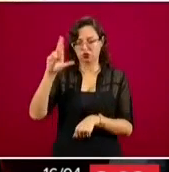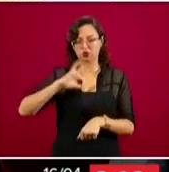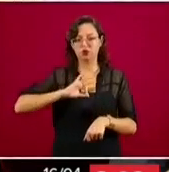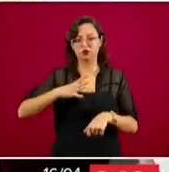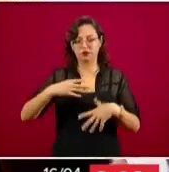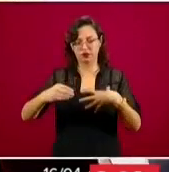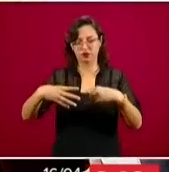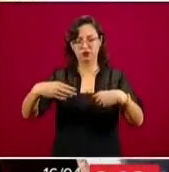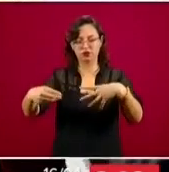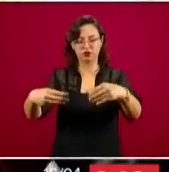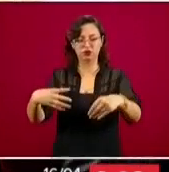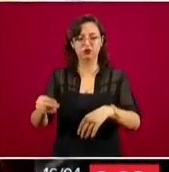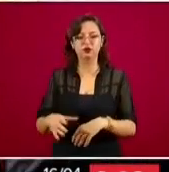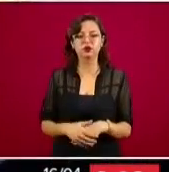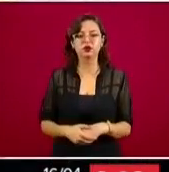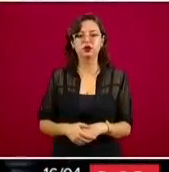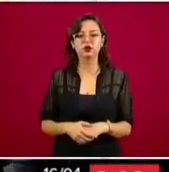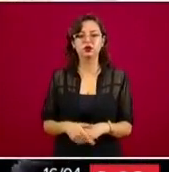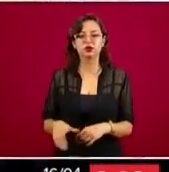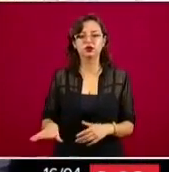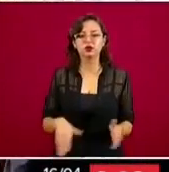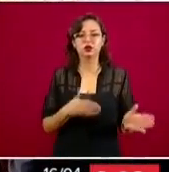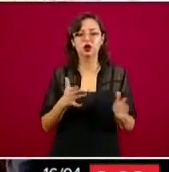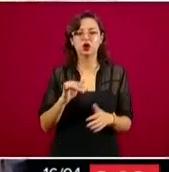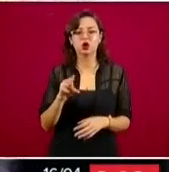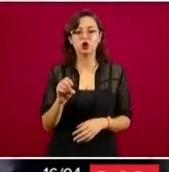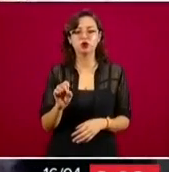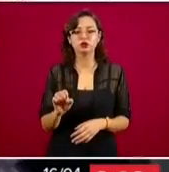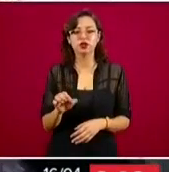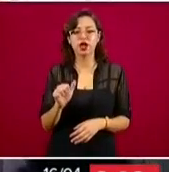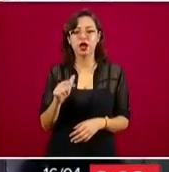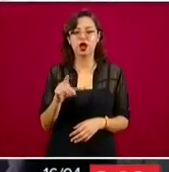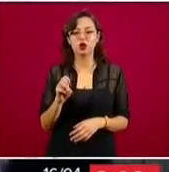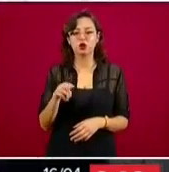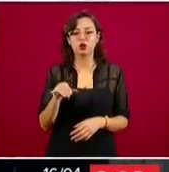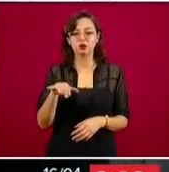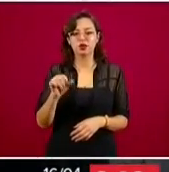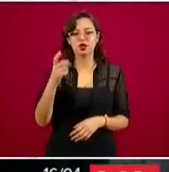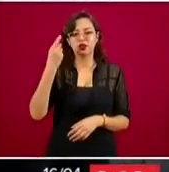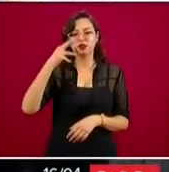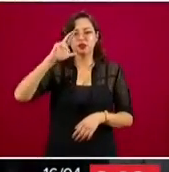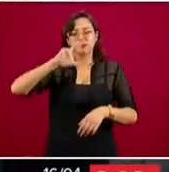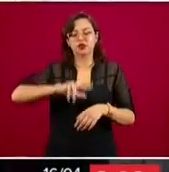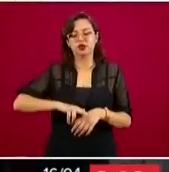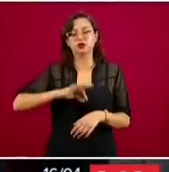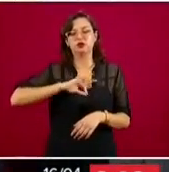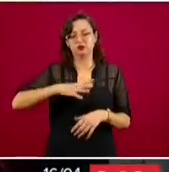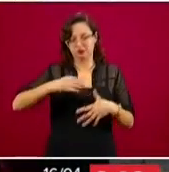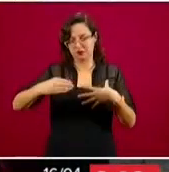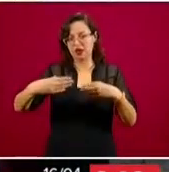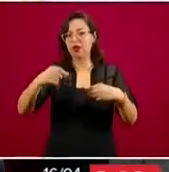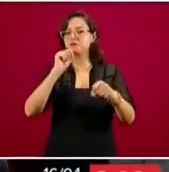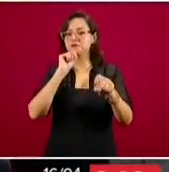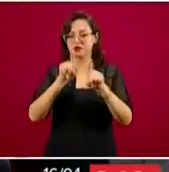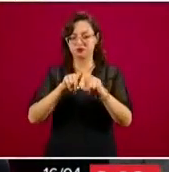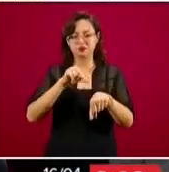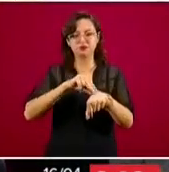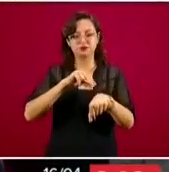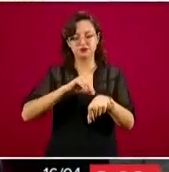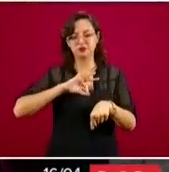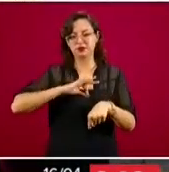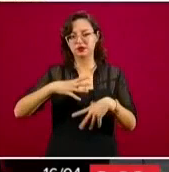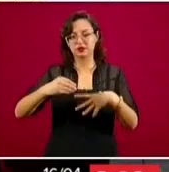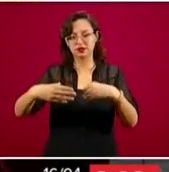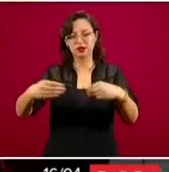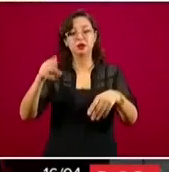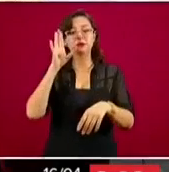nacional. El doctor José Luis Alomía Segarra, quien es el director general de epidemiología, también es epidemiólogo y es maestro